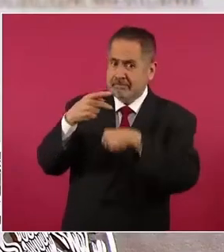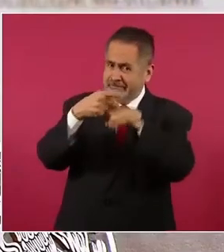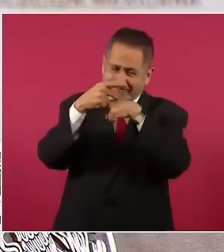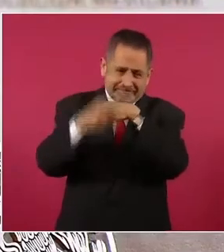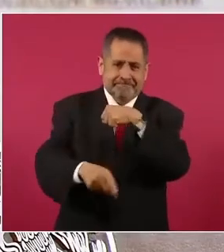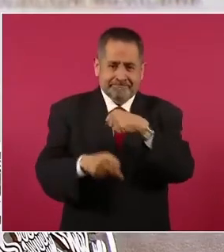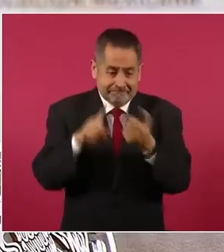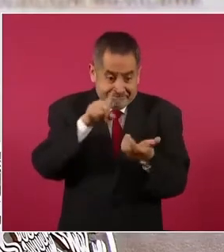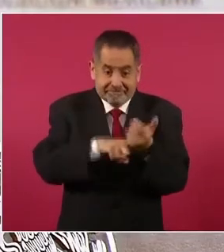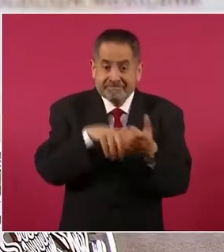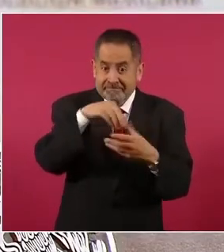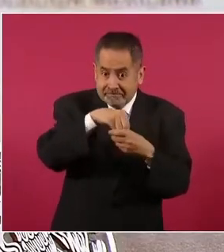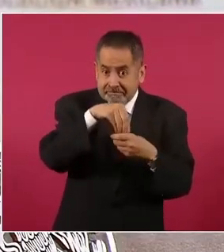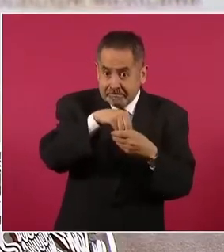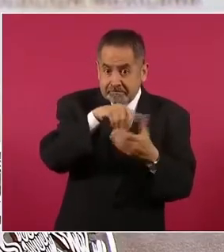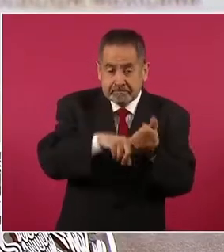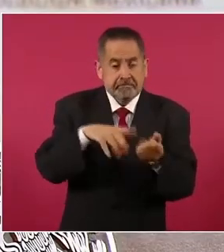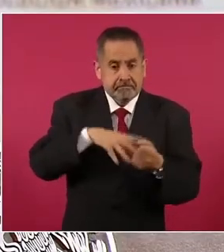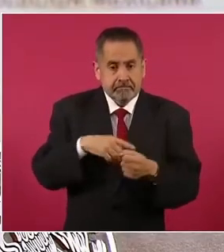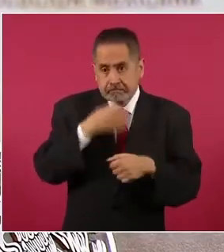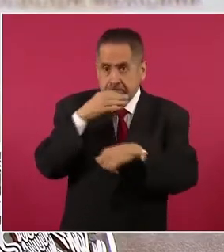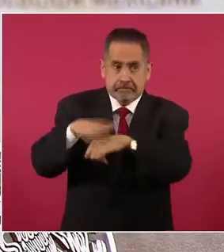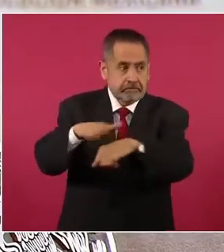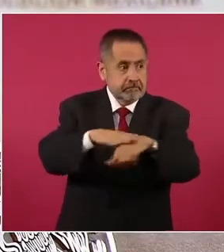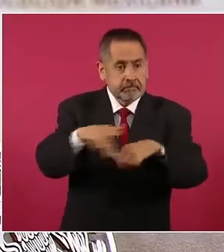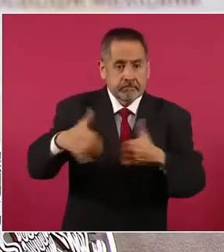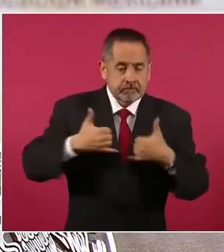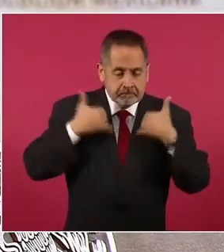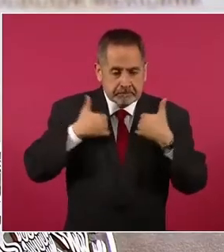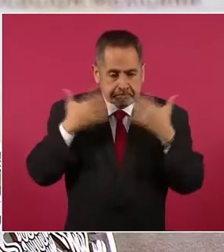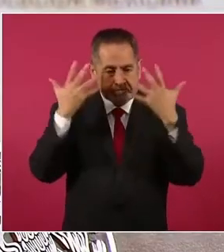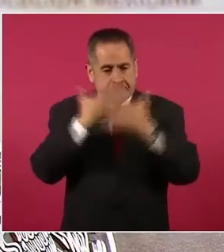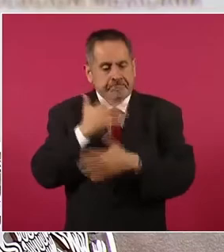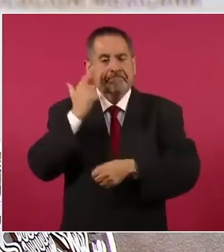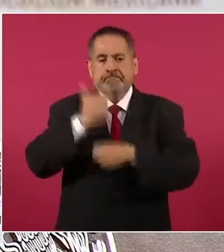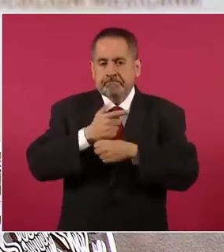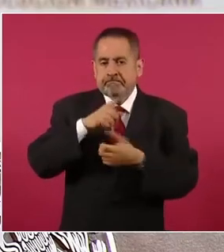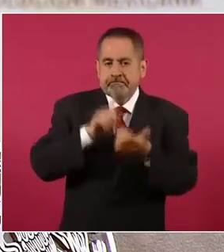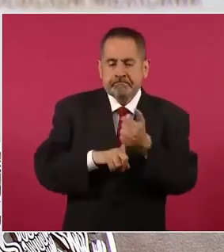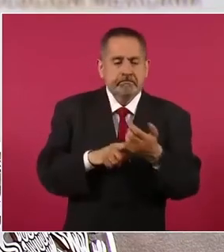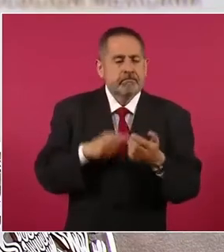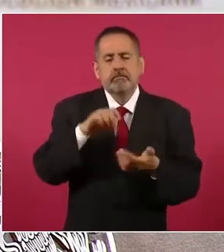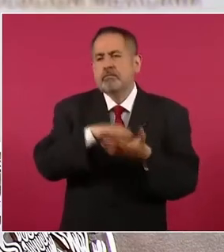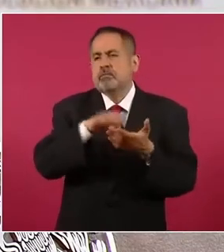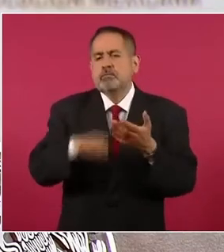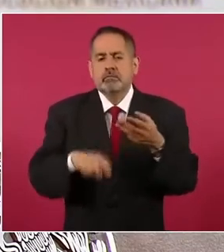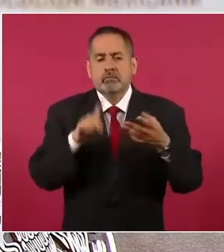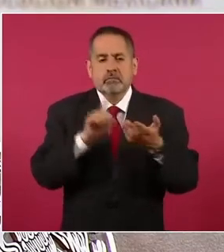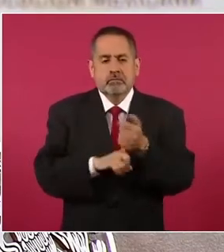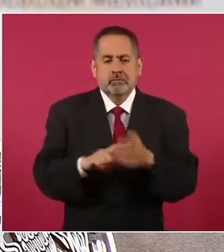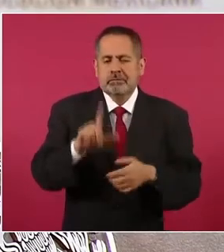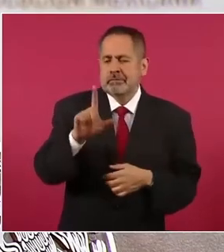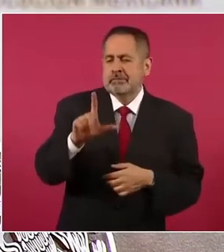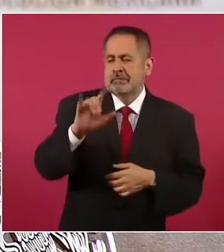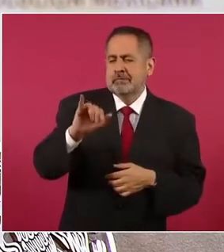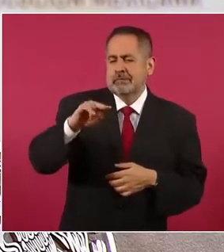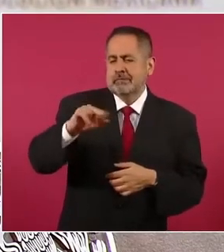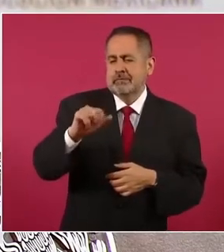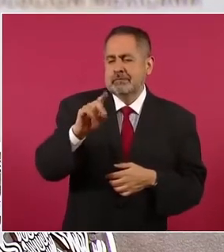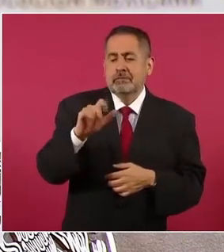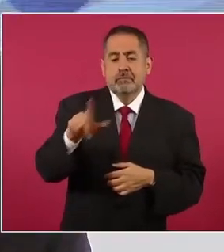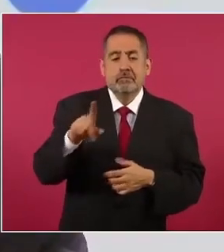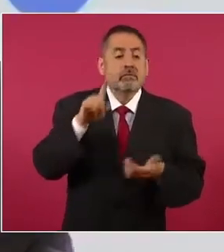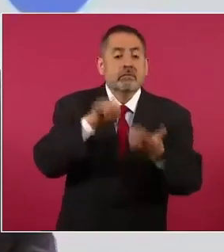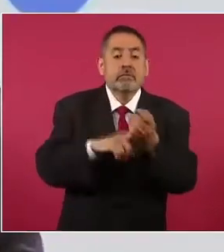los jóvenes puedan entender el riesgo específico de cada una de las moléculas. Encontramos, por ejemplo, linalol, utilizado